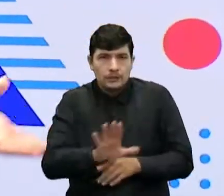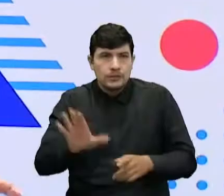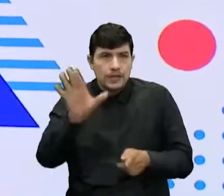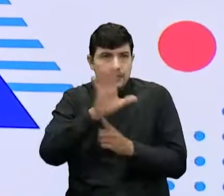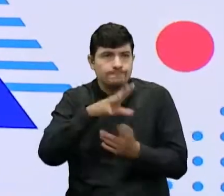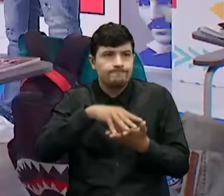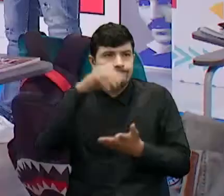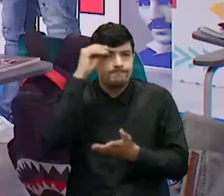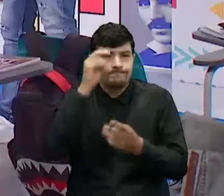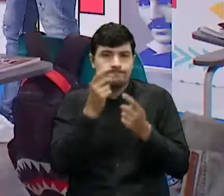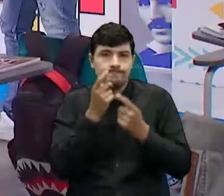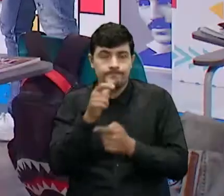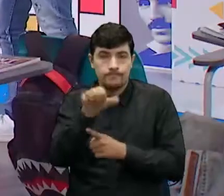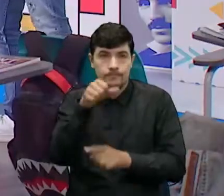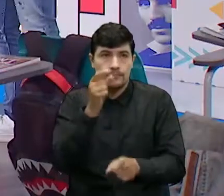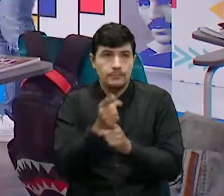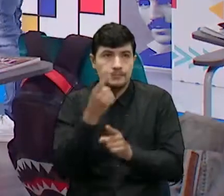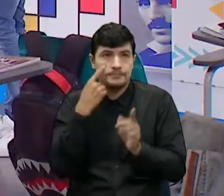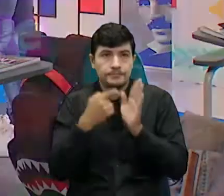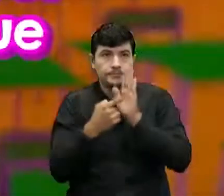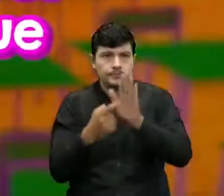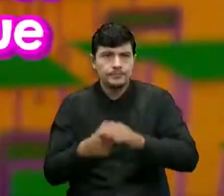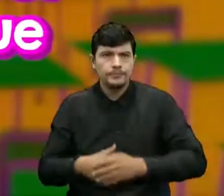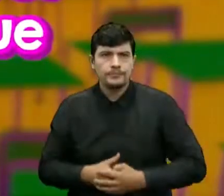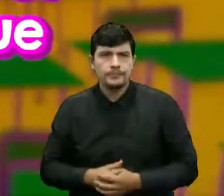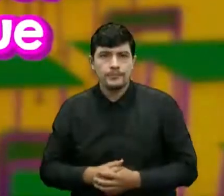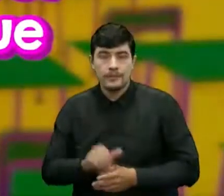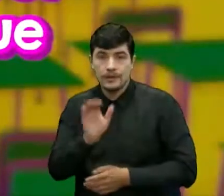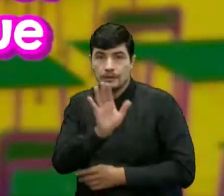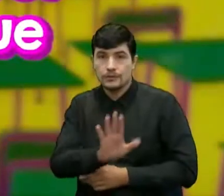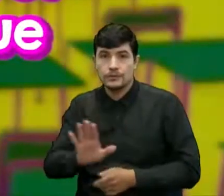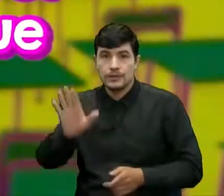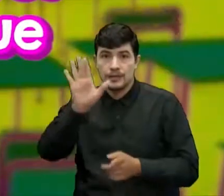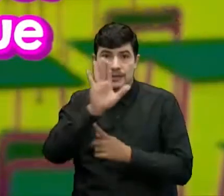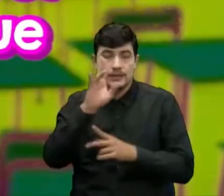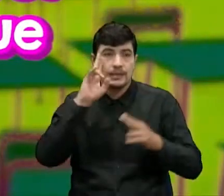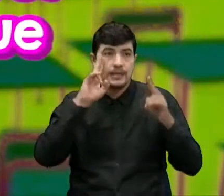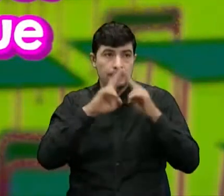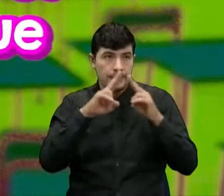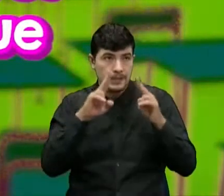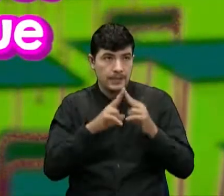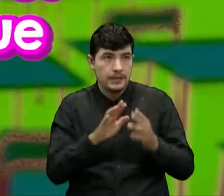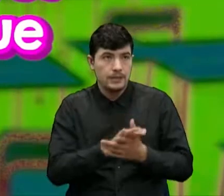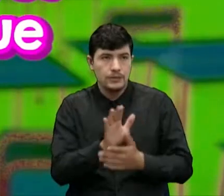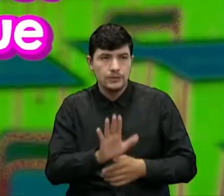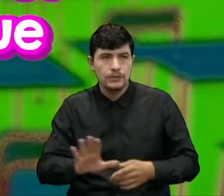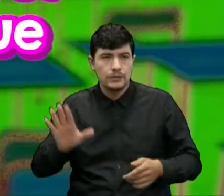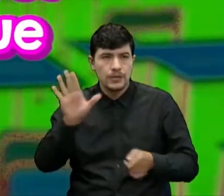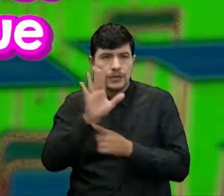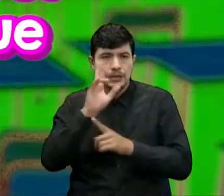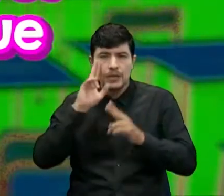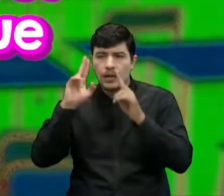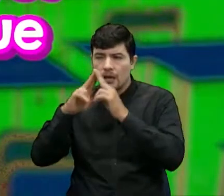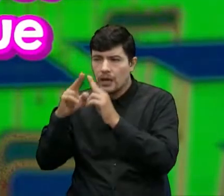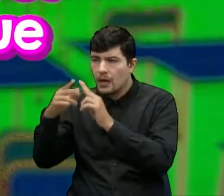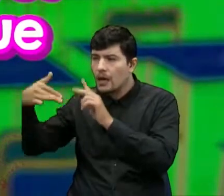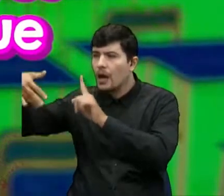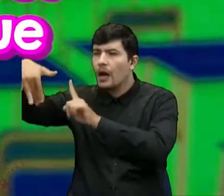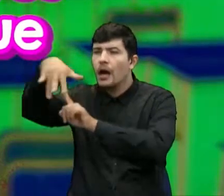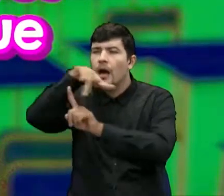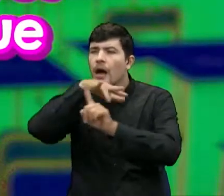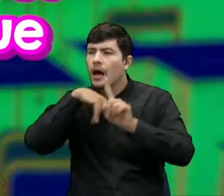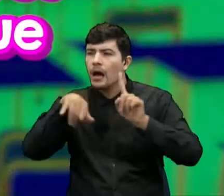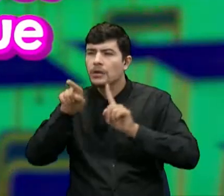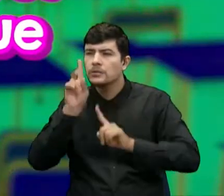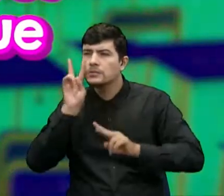cojan así Las agarren así Eso Muy bien Mis queridos jóvenes Van a observar en su entorno Y van a dibujar